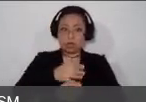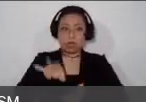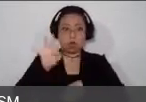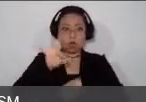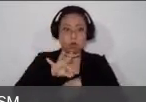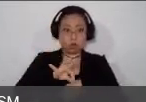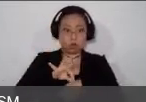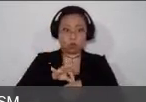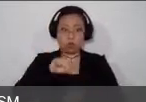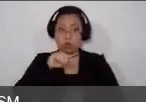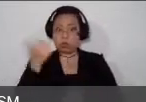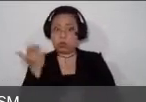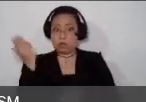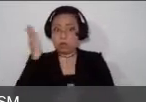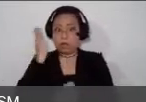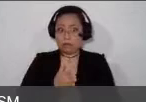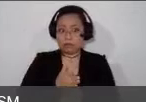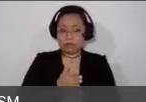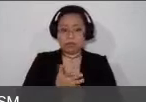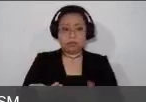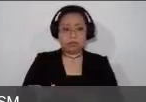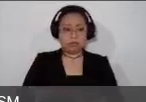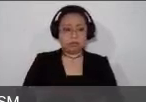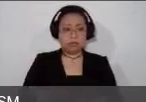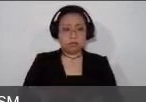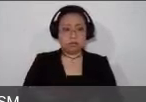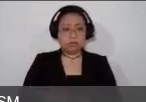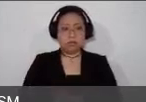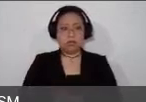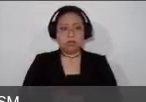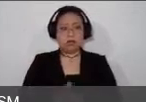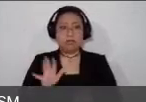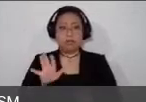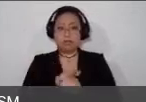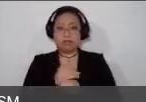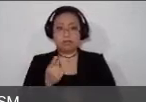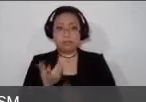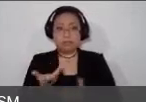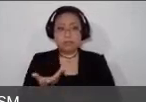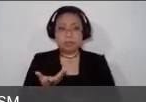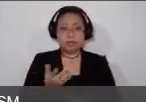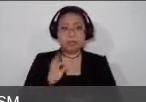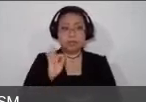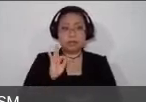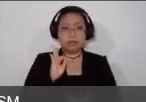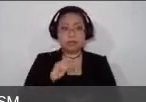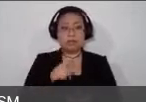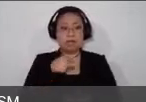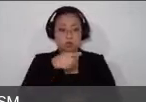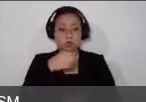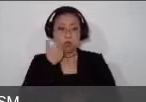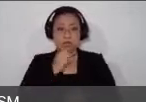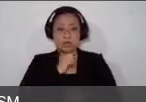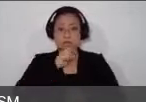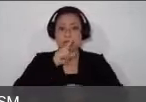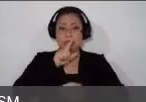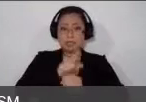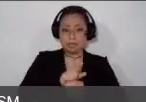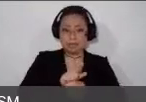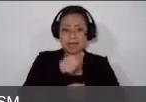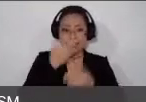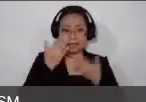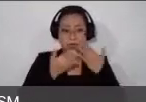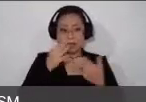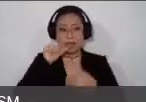cirujanos de castigo tenemos que pensar que la especialidad de anestesia y reanimación en